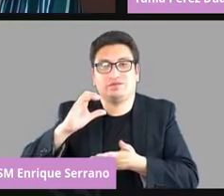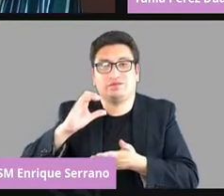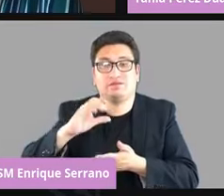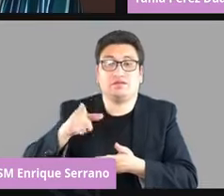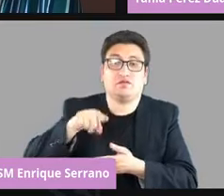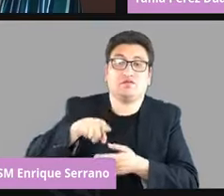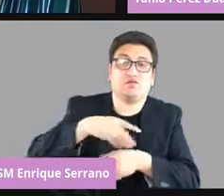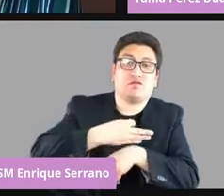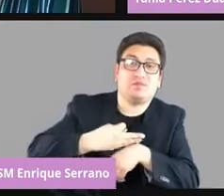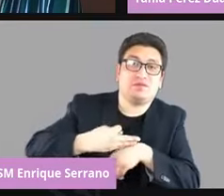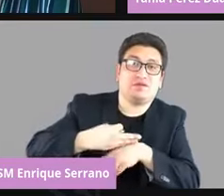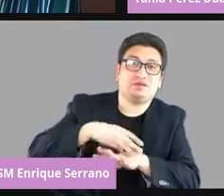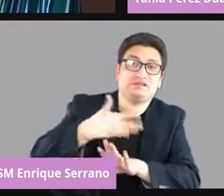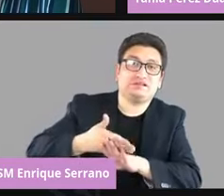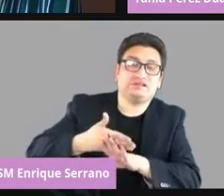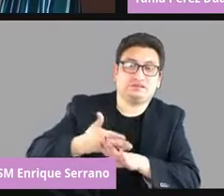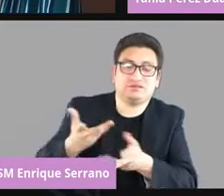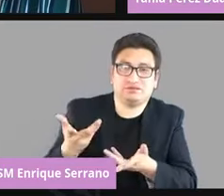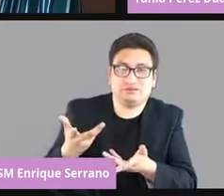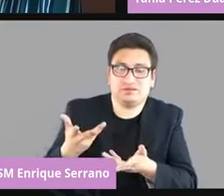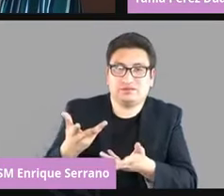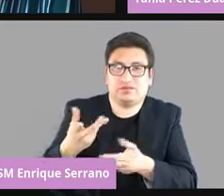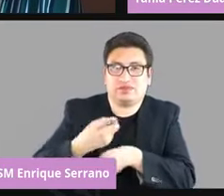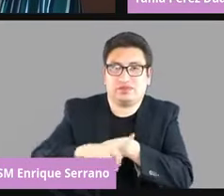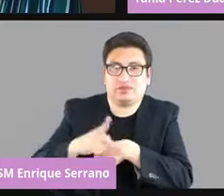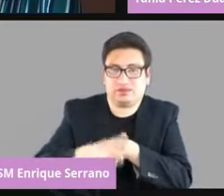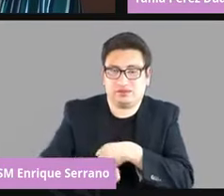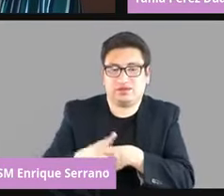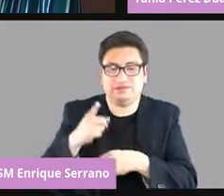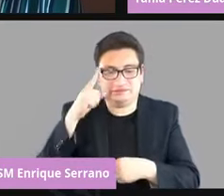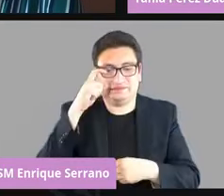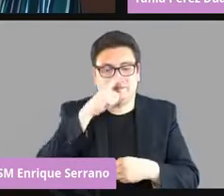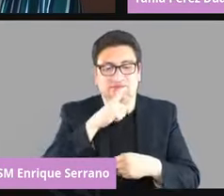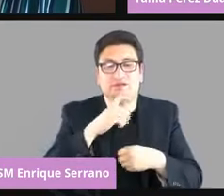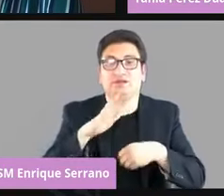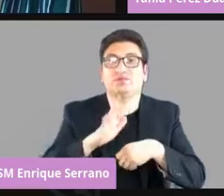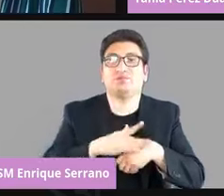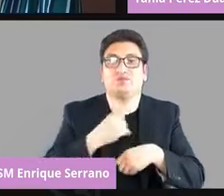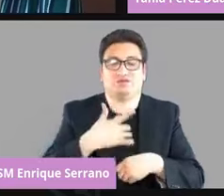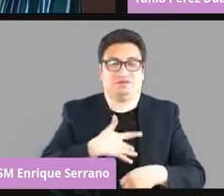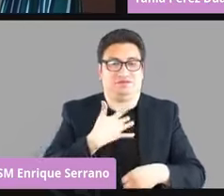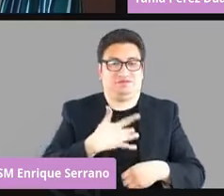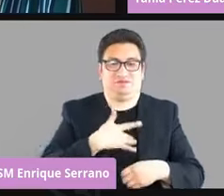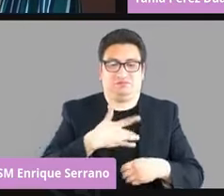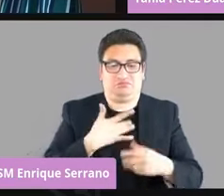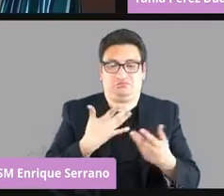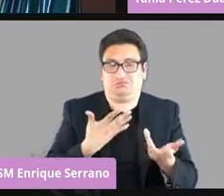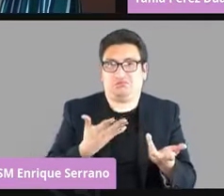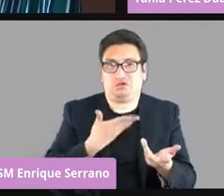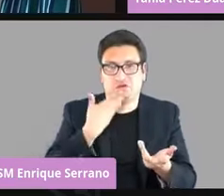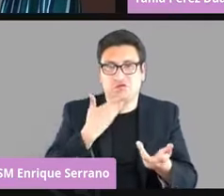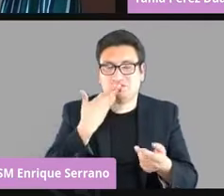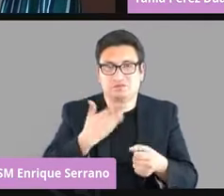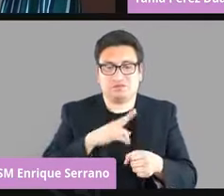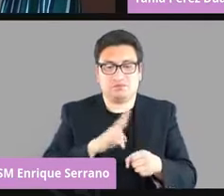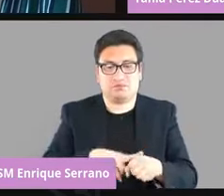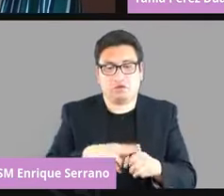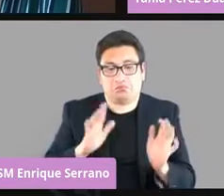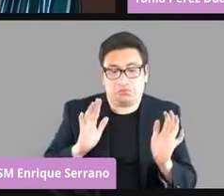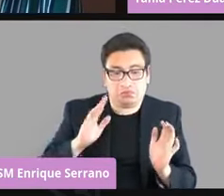querido. Entonces, es bien difícil porque es contraintuitiva esta parte de decir,